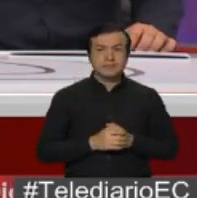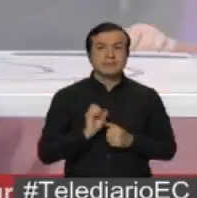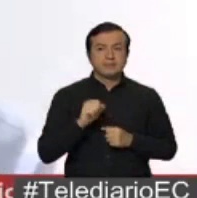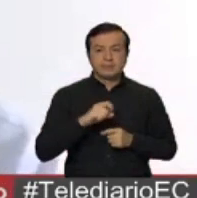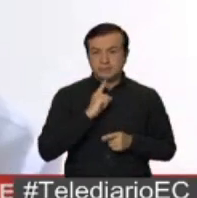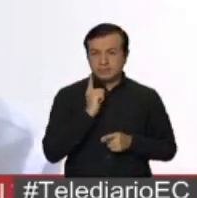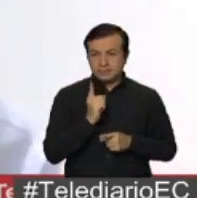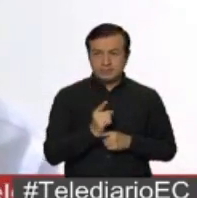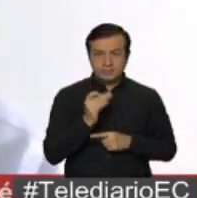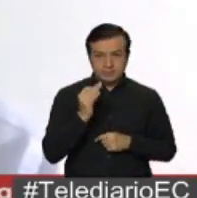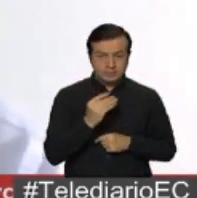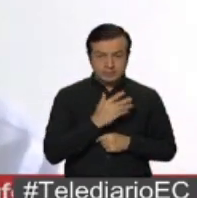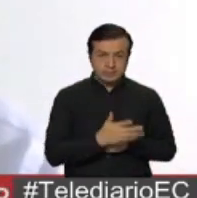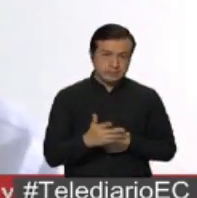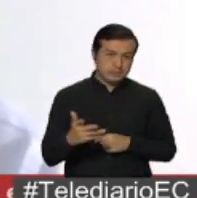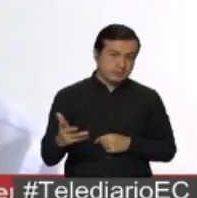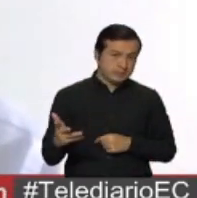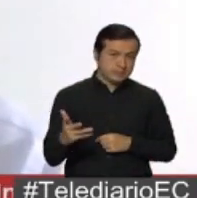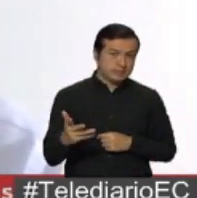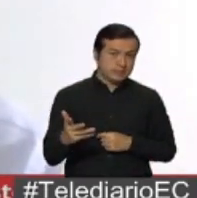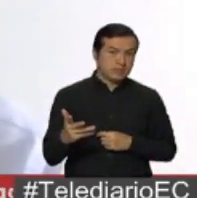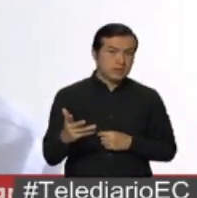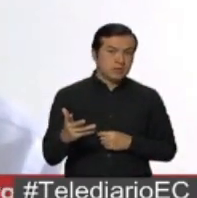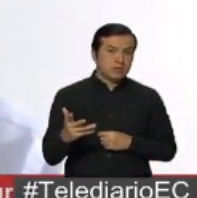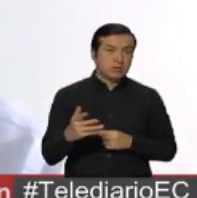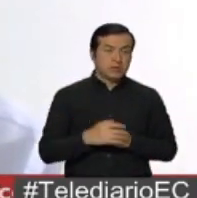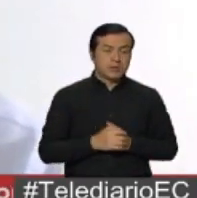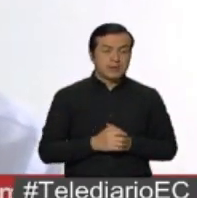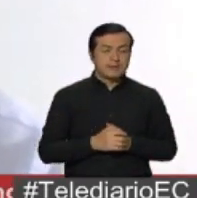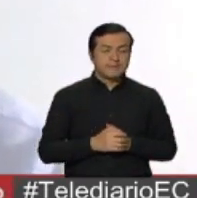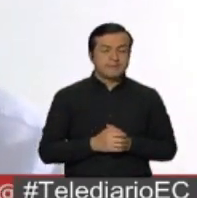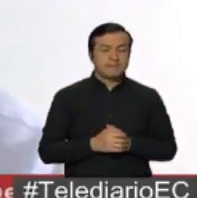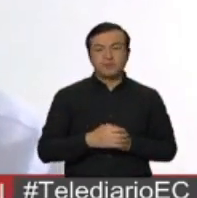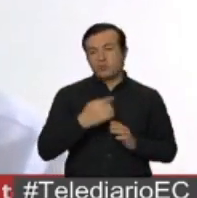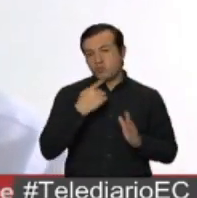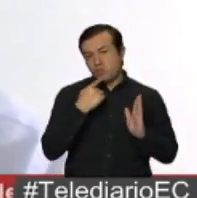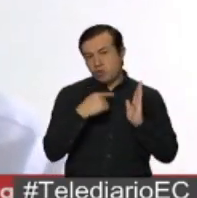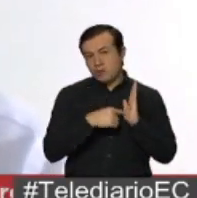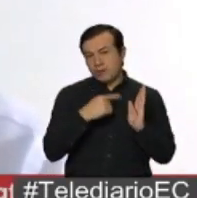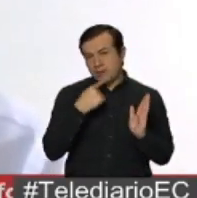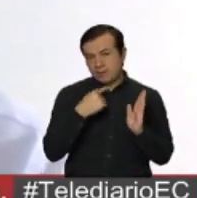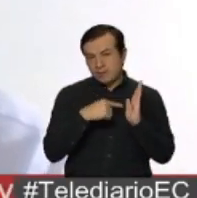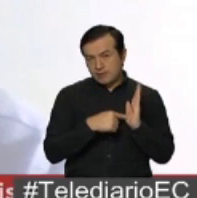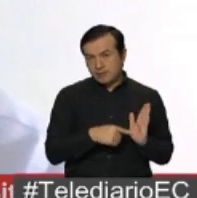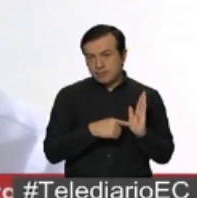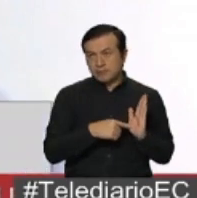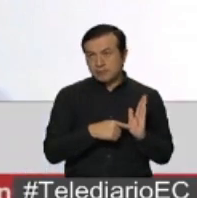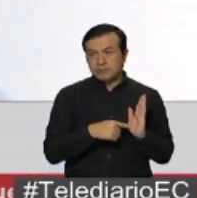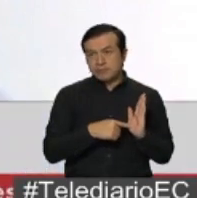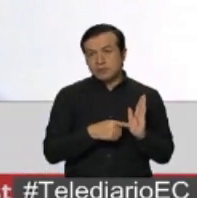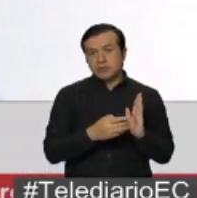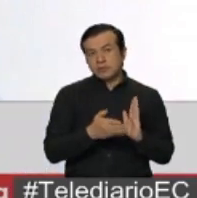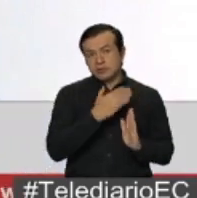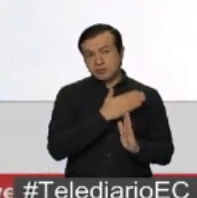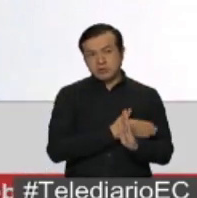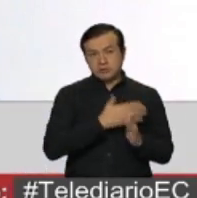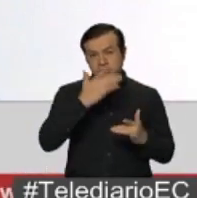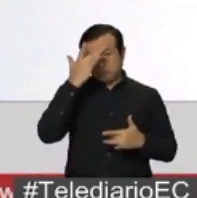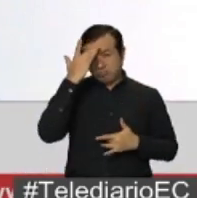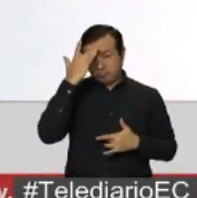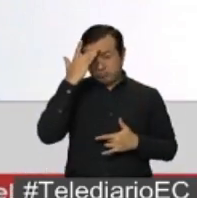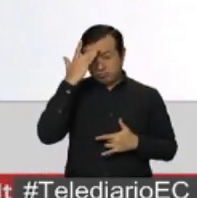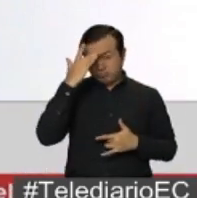si definitivamente allí y yo por ejemplo desde el pésimo manejo equipo del ébola en el